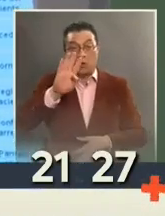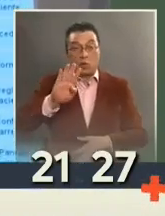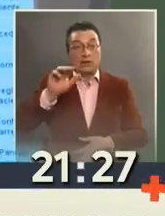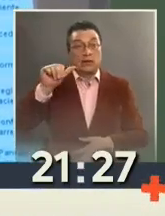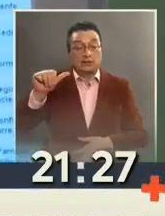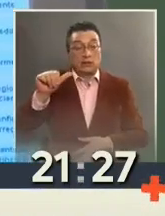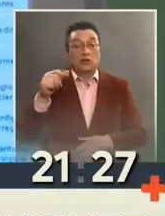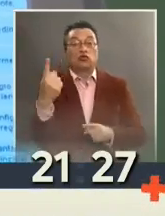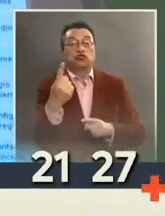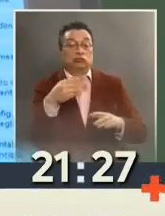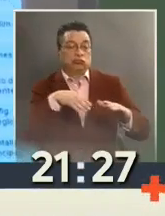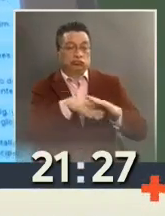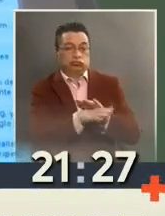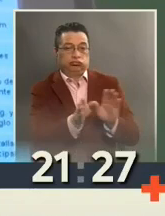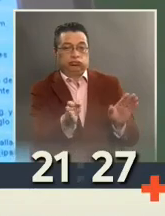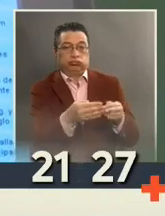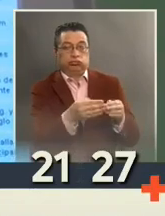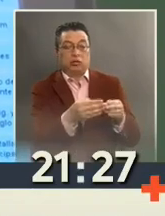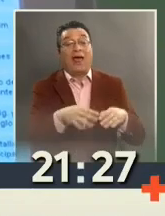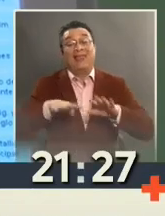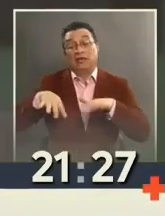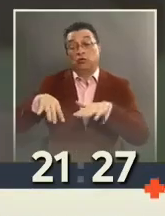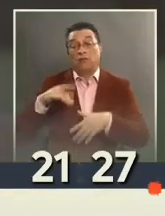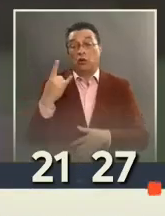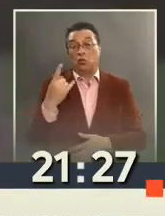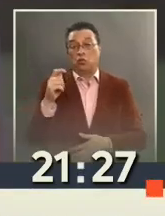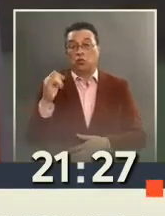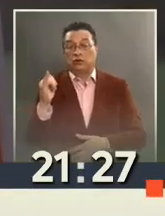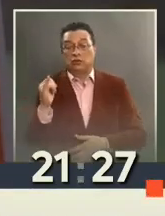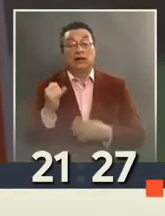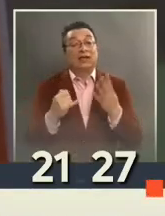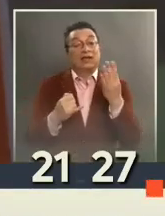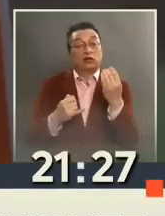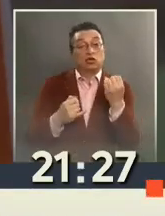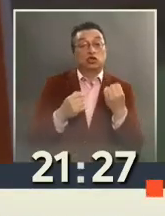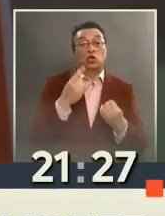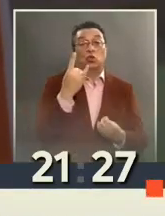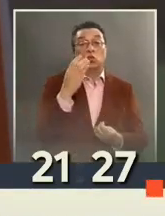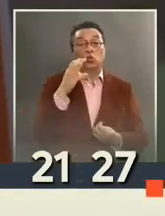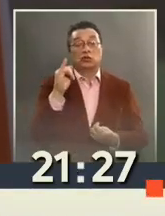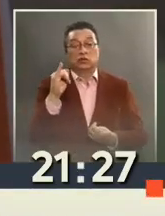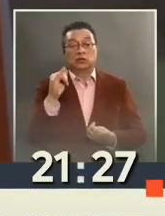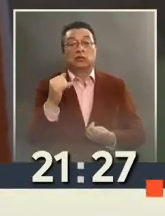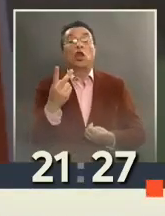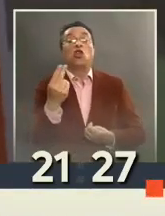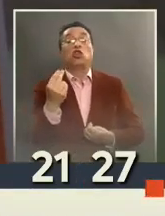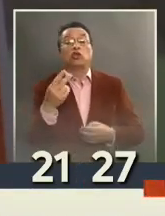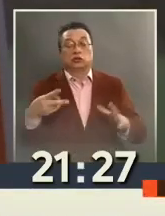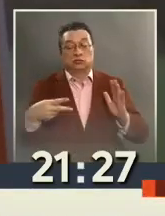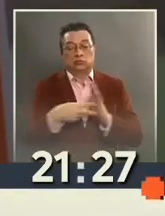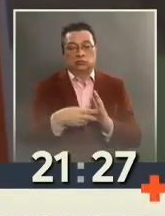aislamiento 19 en la uti 14 en la uci y 12 con ventilación mecánica todo esto ocurre cuando